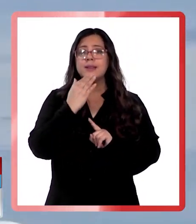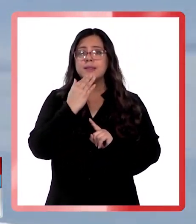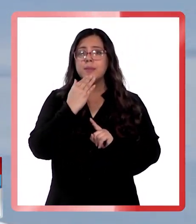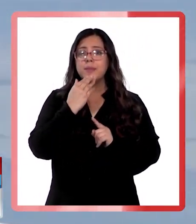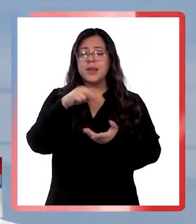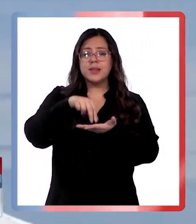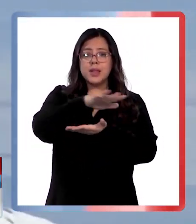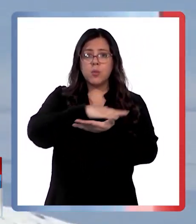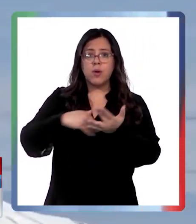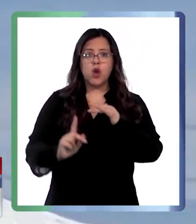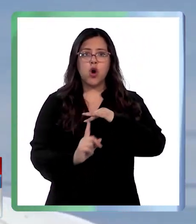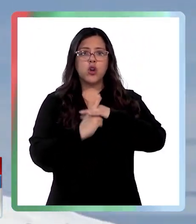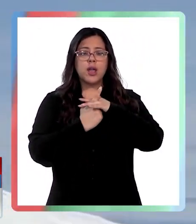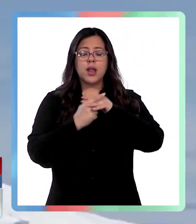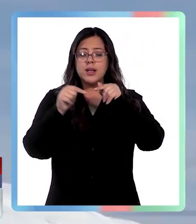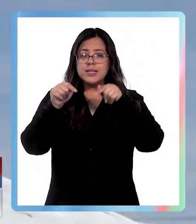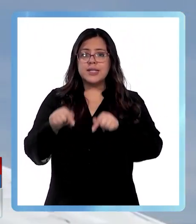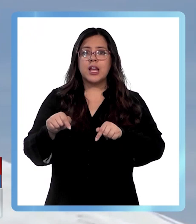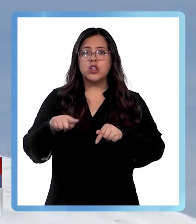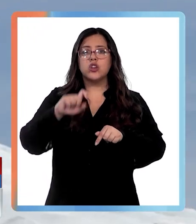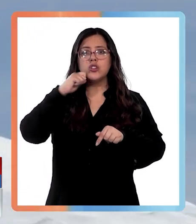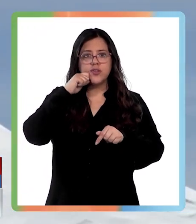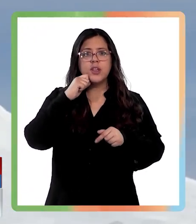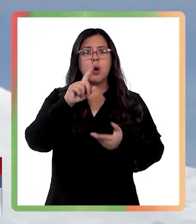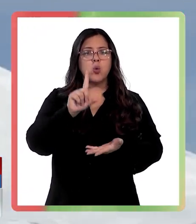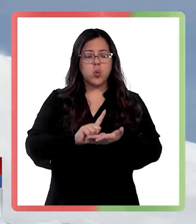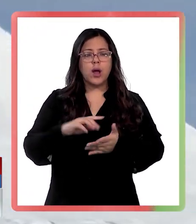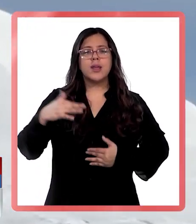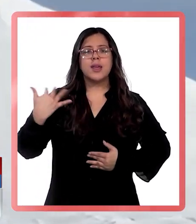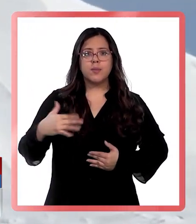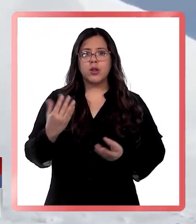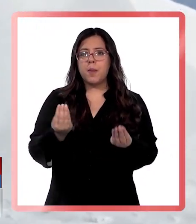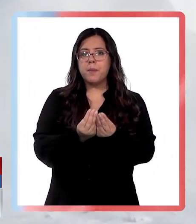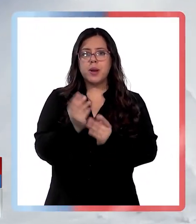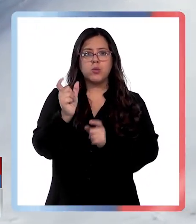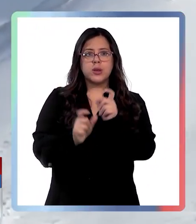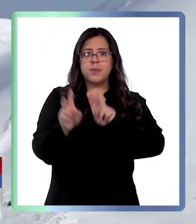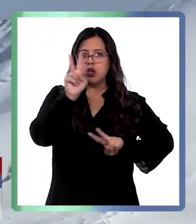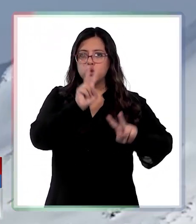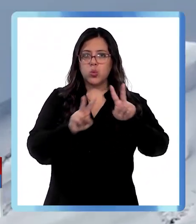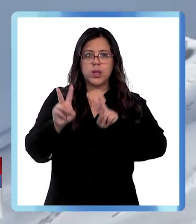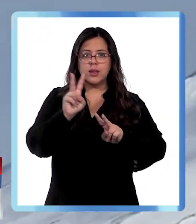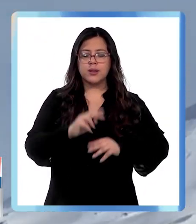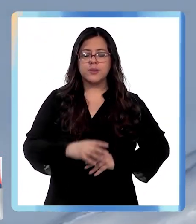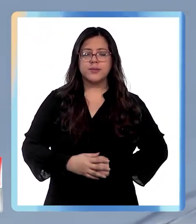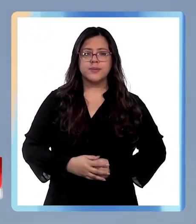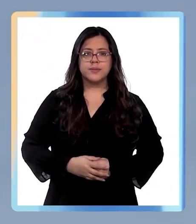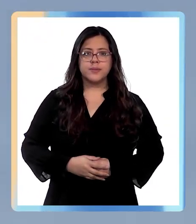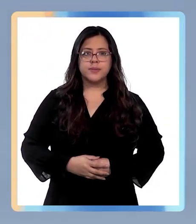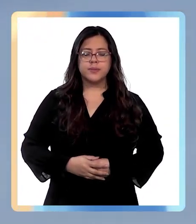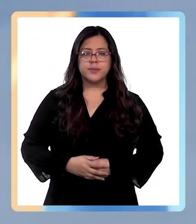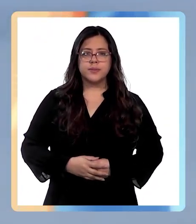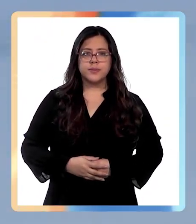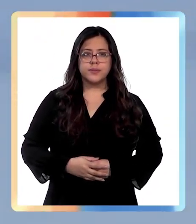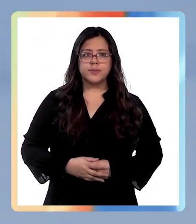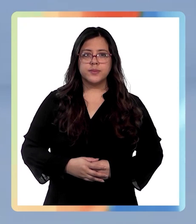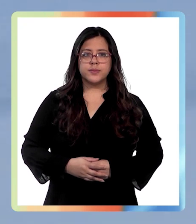los colonos como la de los pueblos originarios, transformándose en un atractivo imperdible para cientos de turistas.